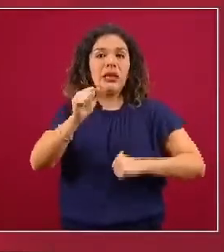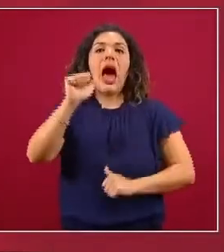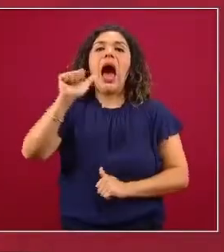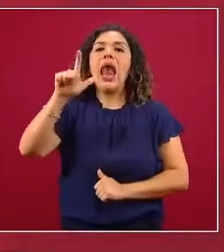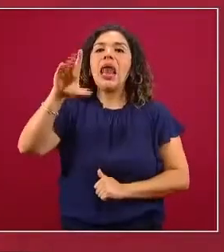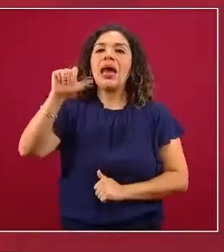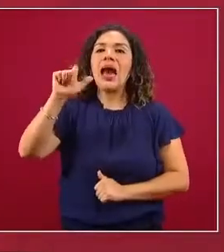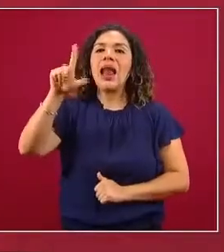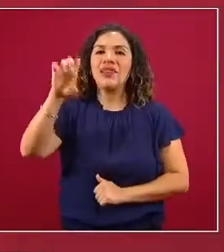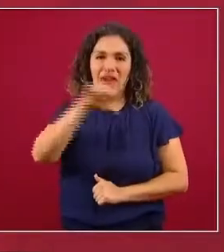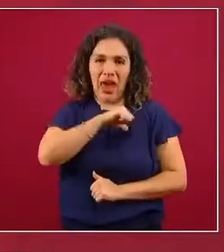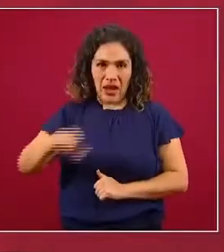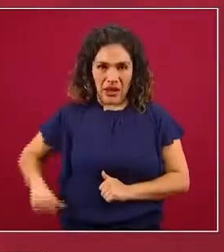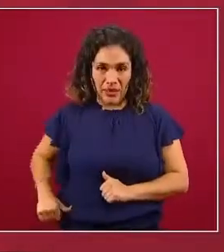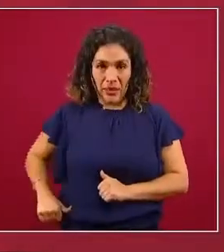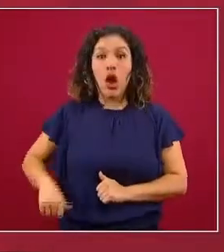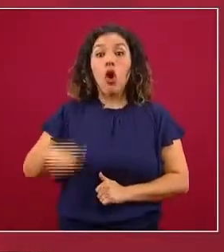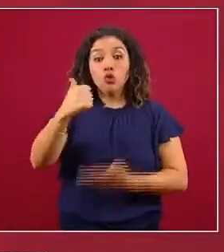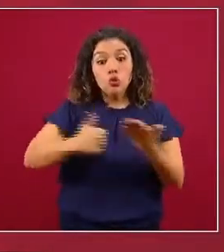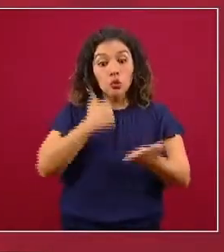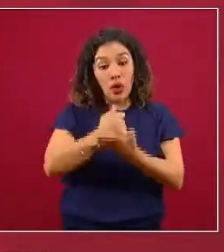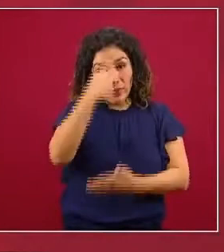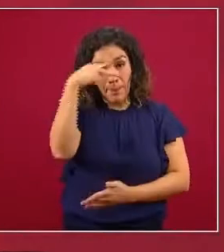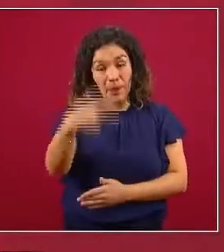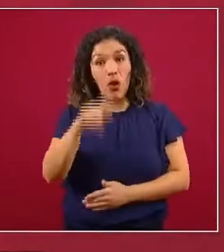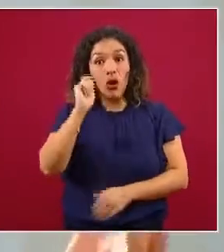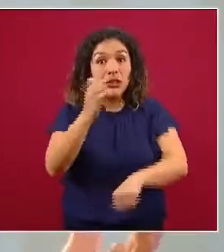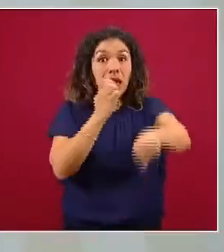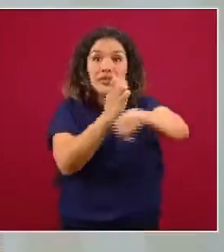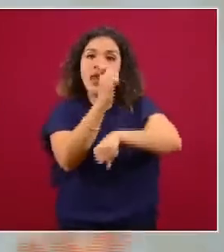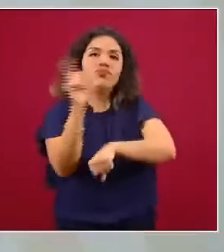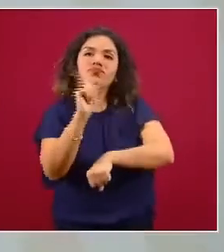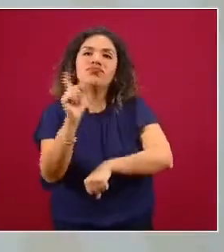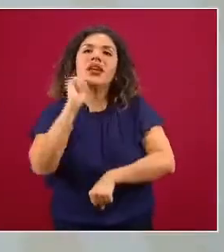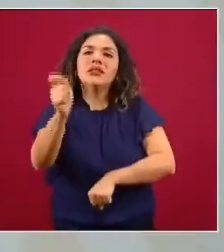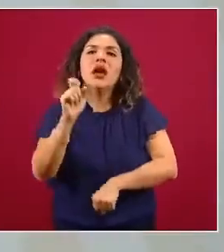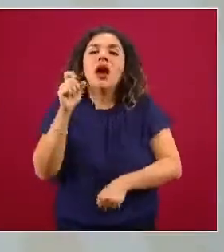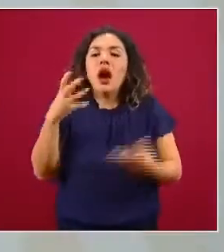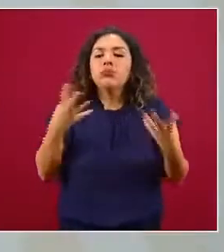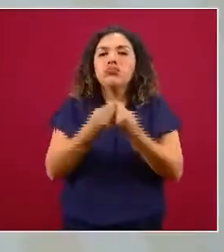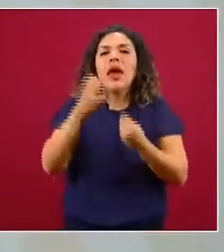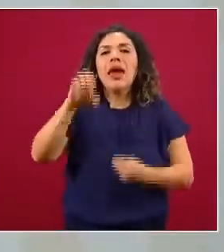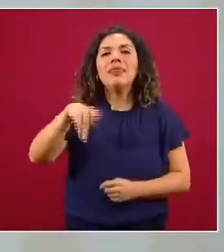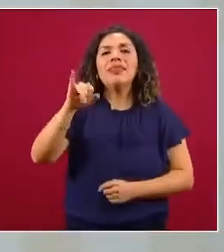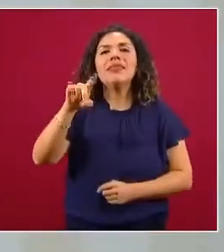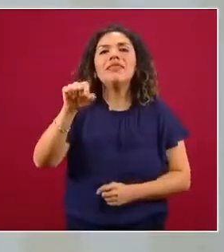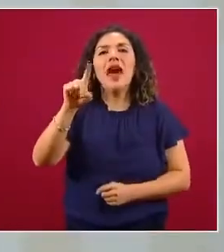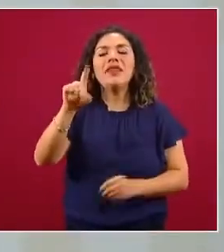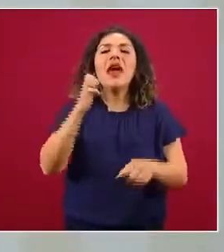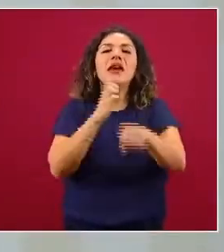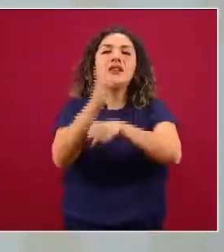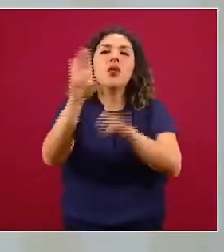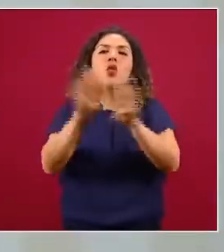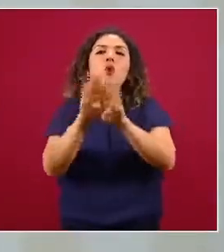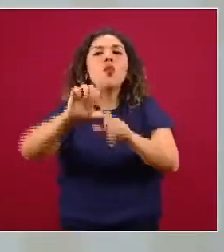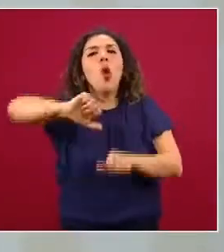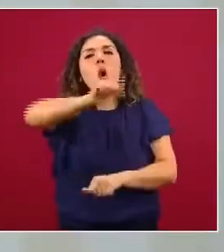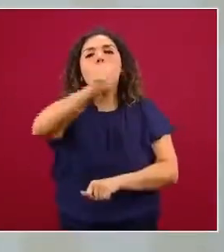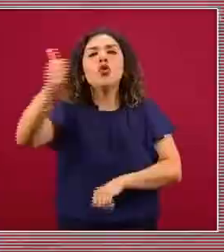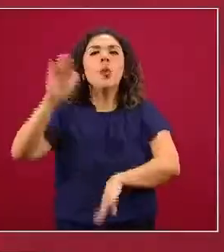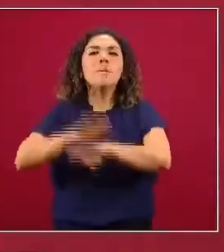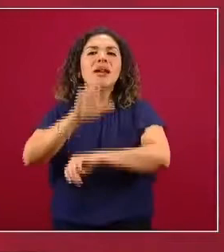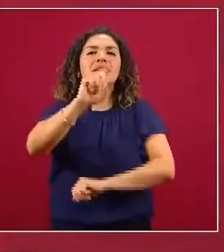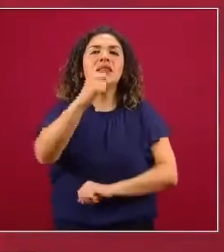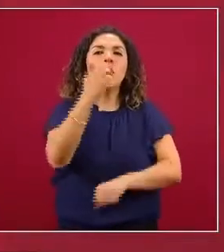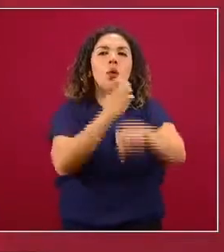es un estado, es una entidad federativa, junto con otros 31 estados. Y lo equivalente de los